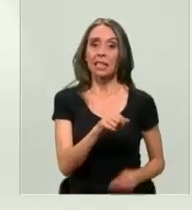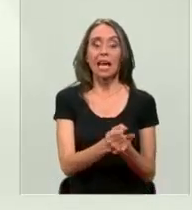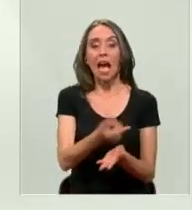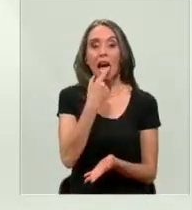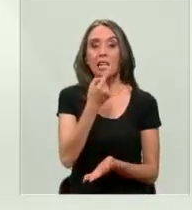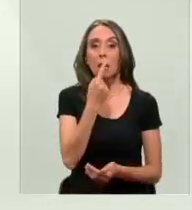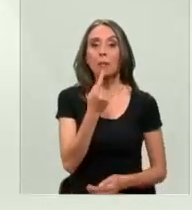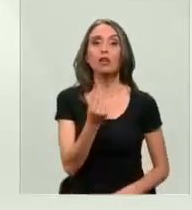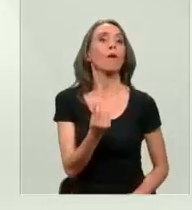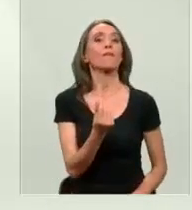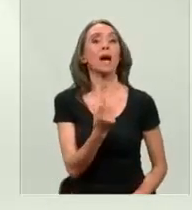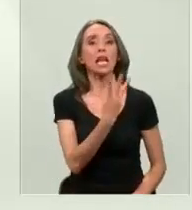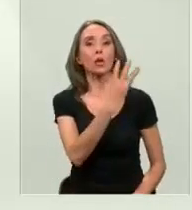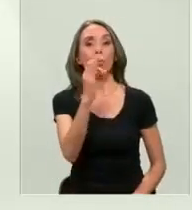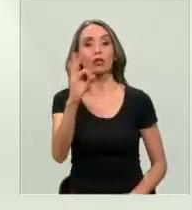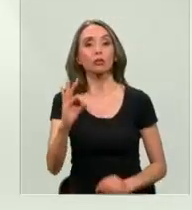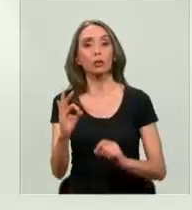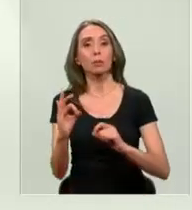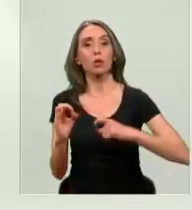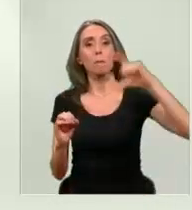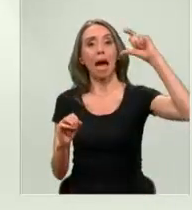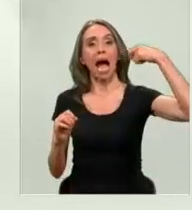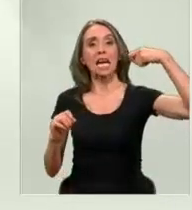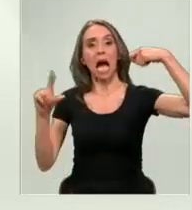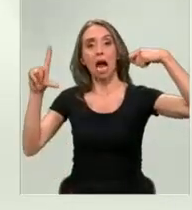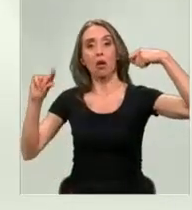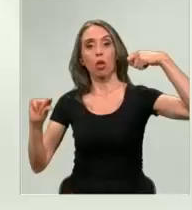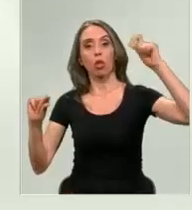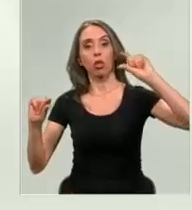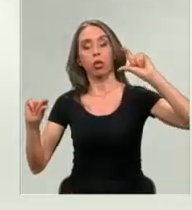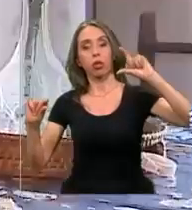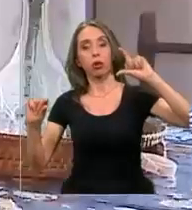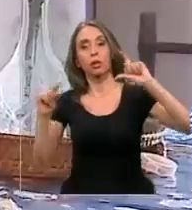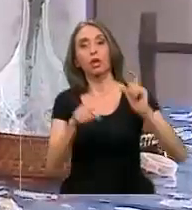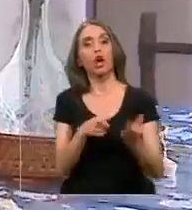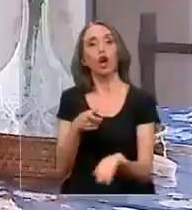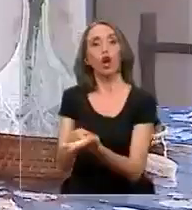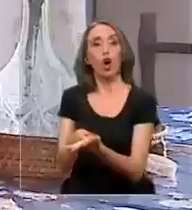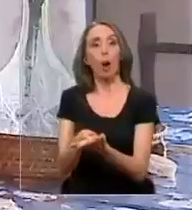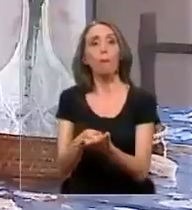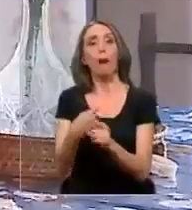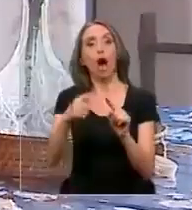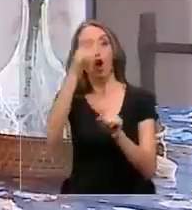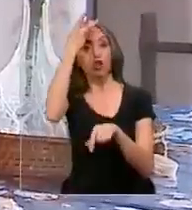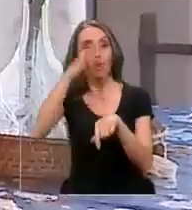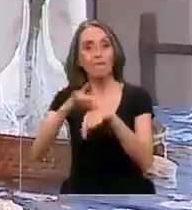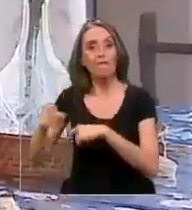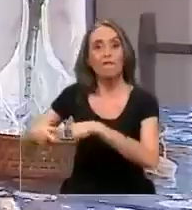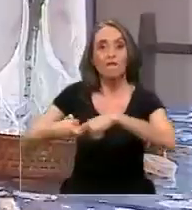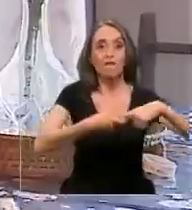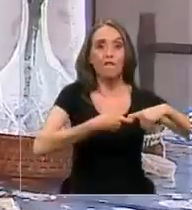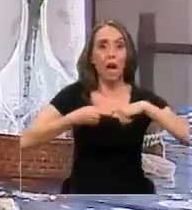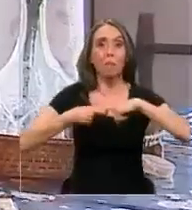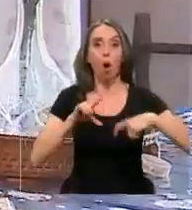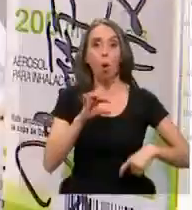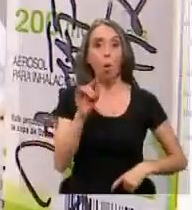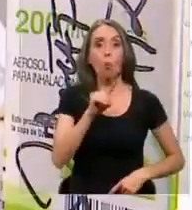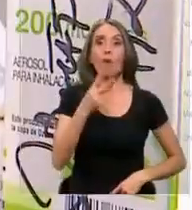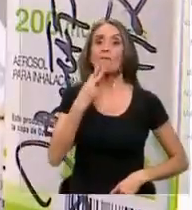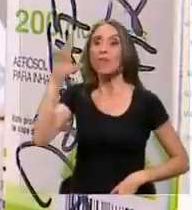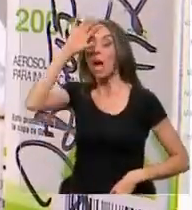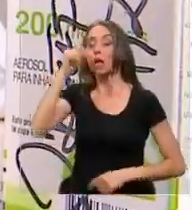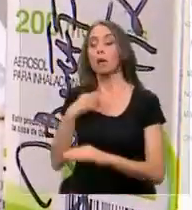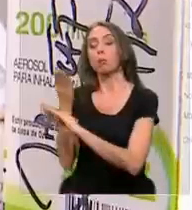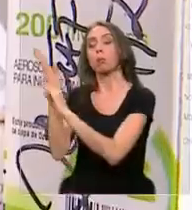remedio son 400 por ciento más costoso rina así la compra a través de otros pacientes con lupus que viven en argentina